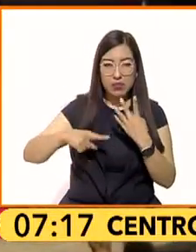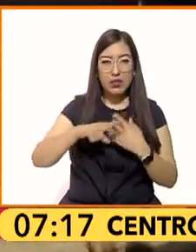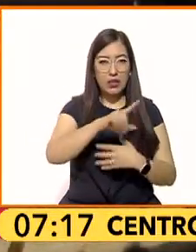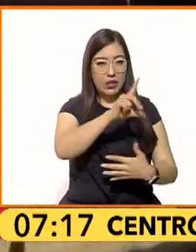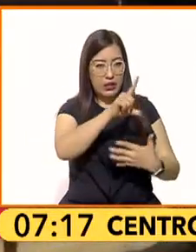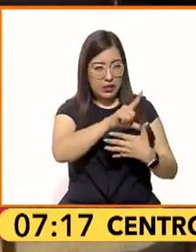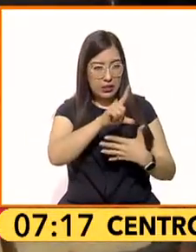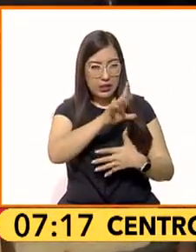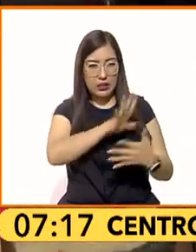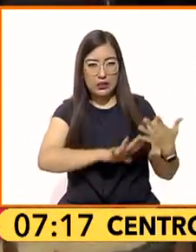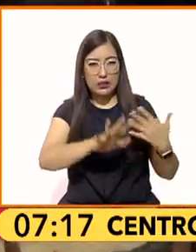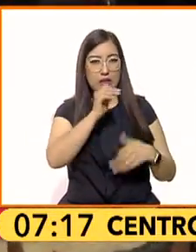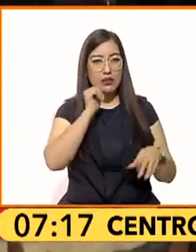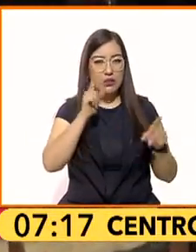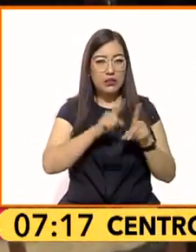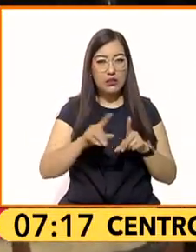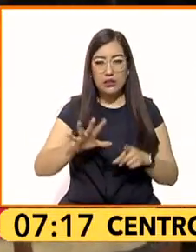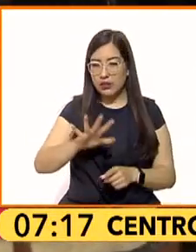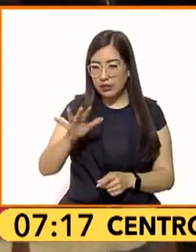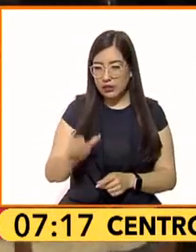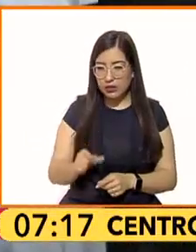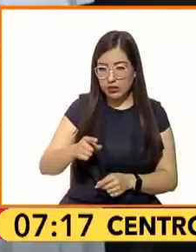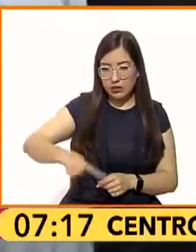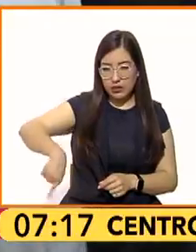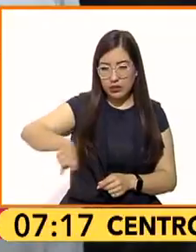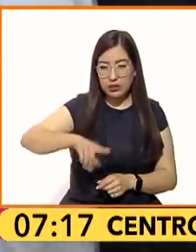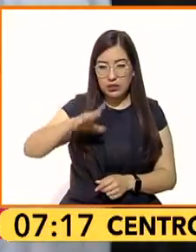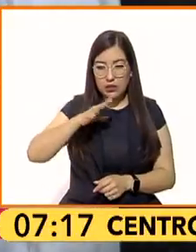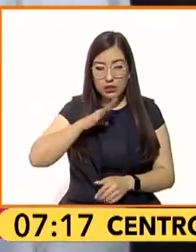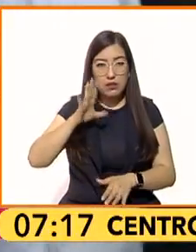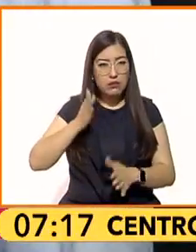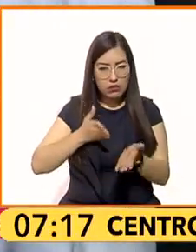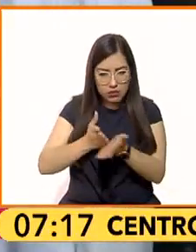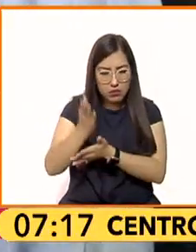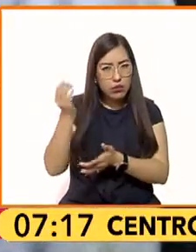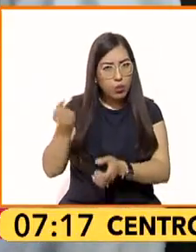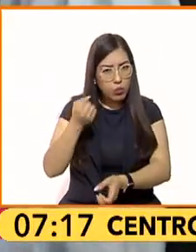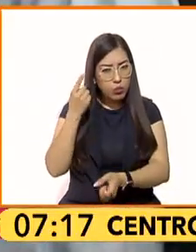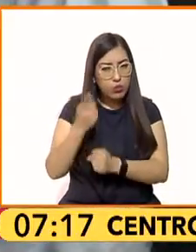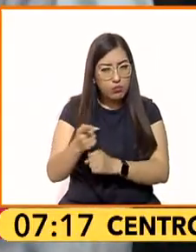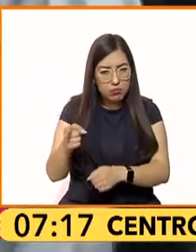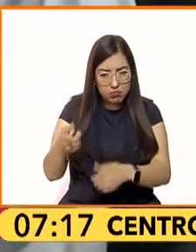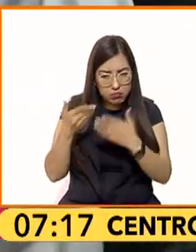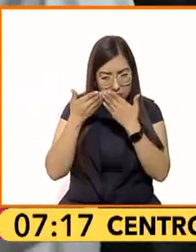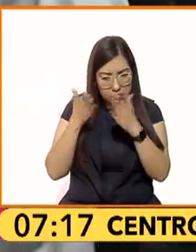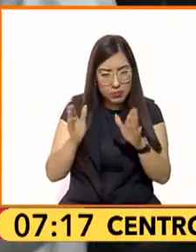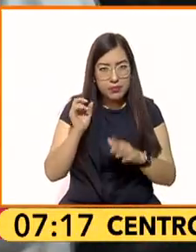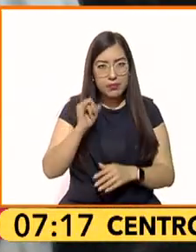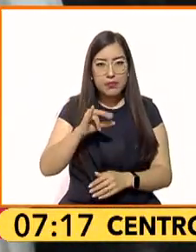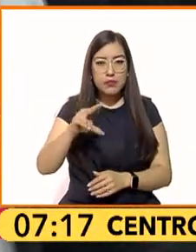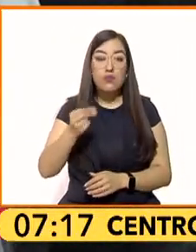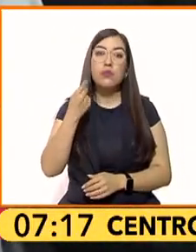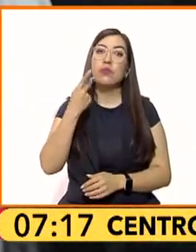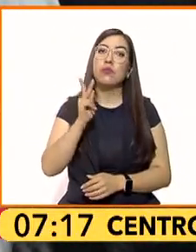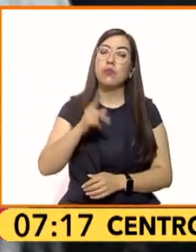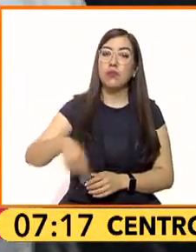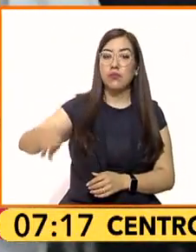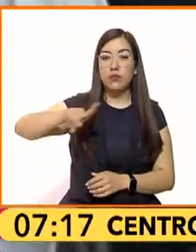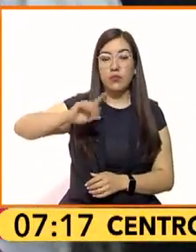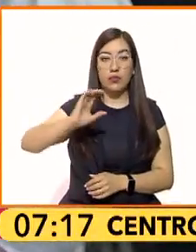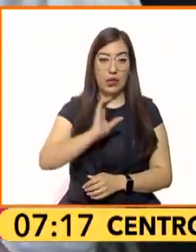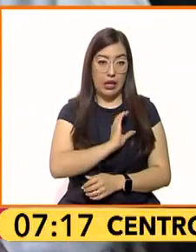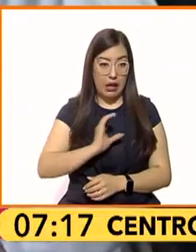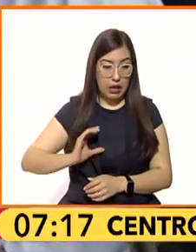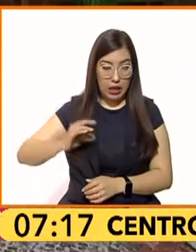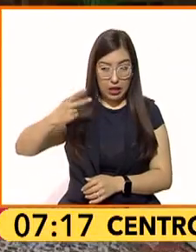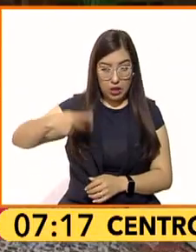crisis. África es el continente, dennos chance, claro. Dennos oportunidad. Ay, pero los candidatos africanos, la mayoría